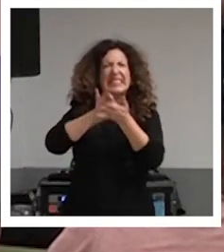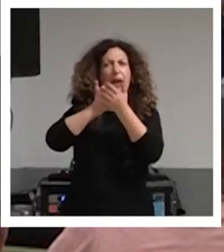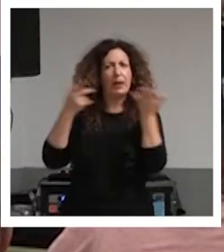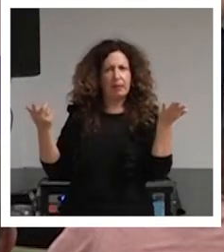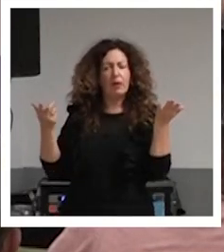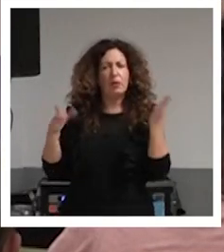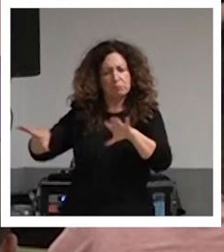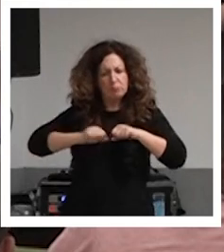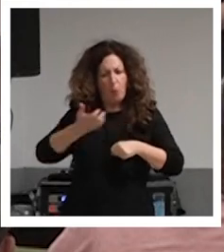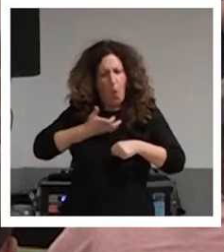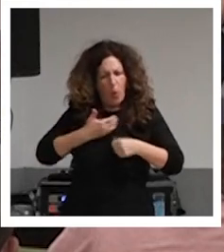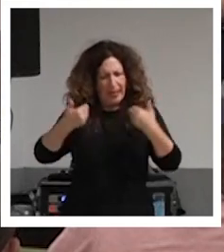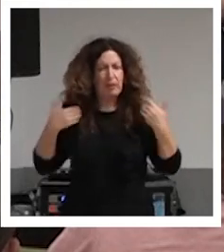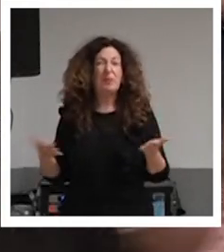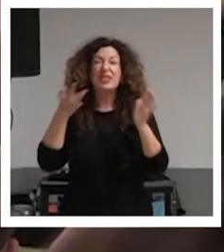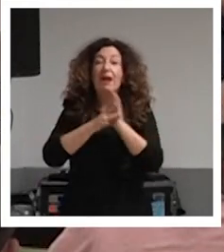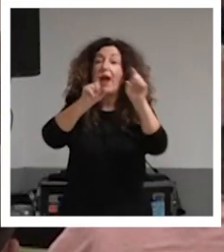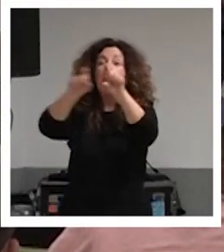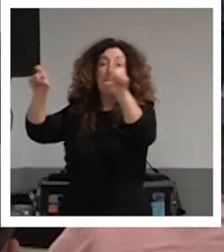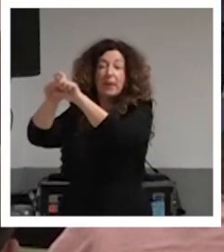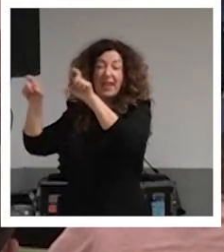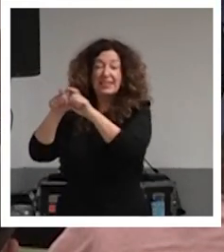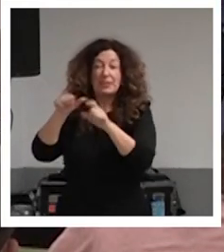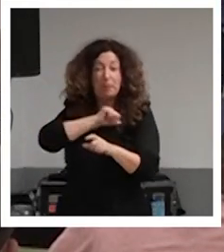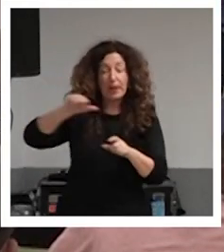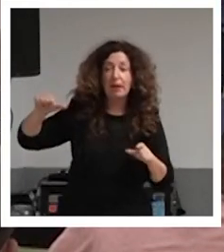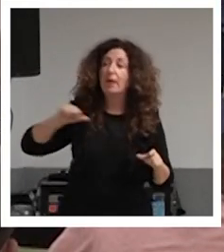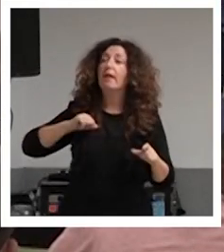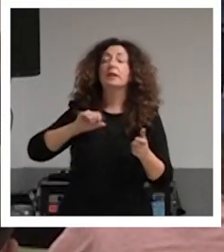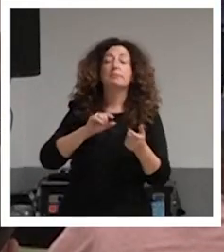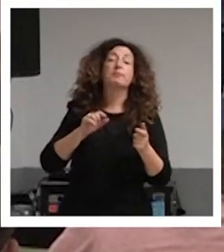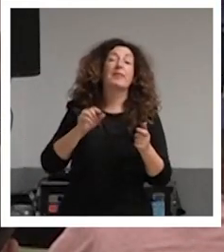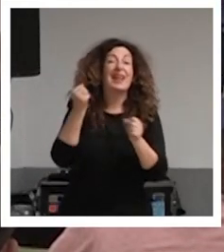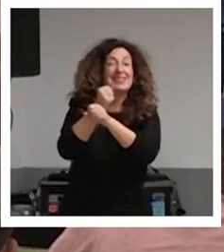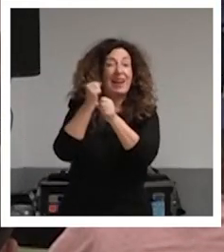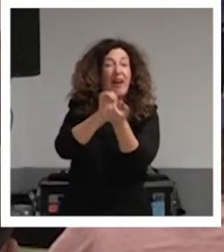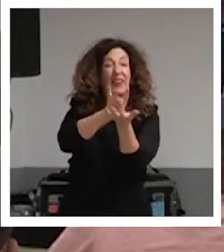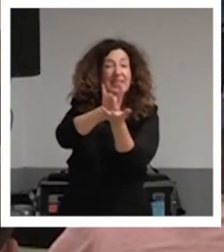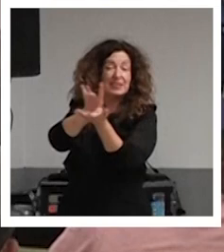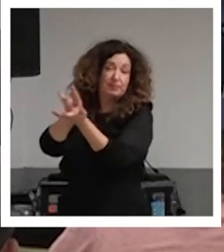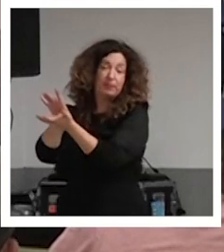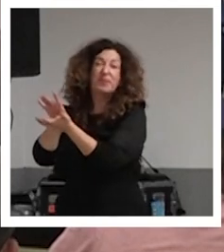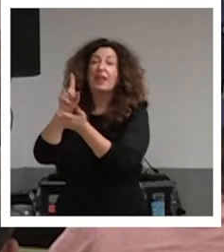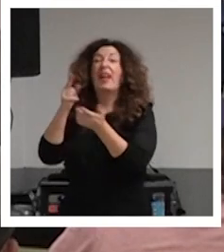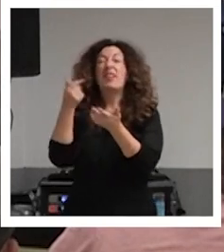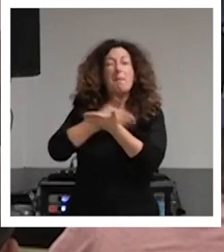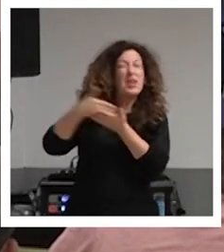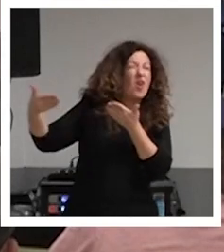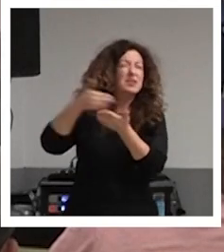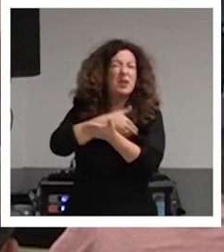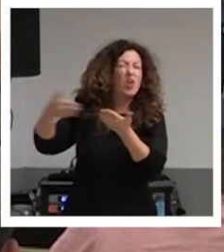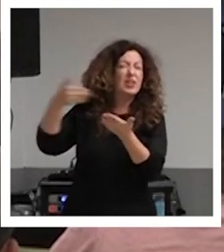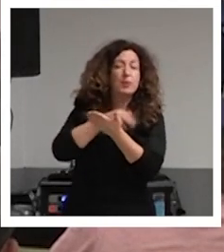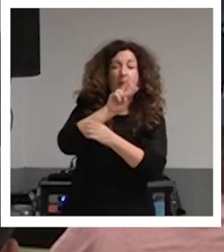significa que hay empresas privadas que están explorando a los trabajadores que están dejando de ganar dinero muchos millones de